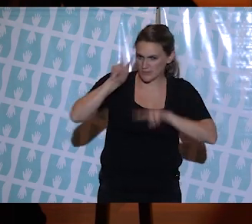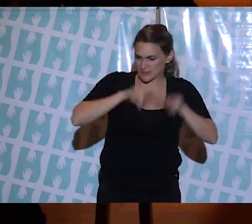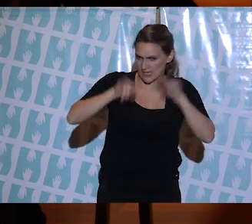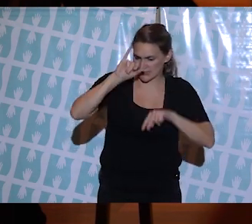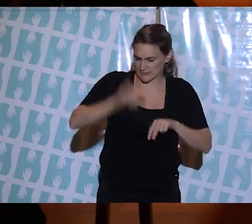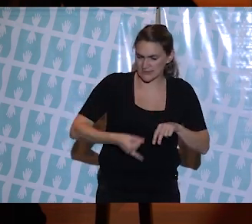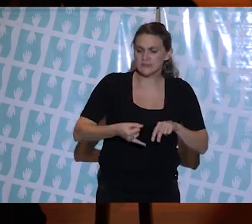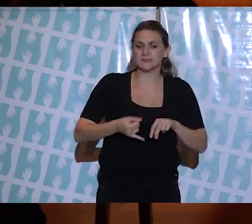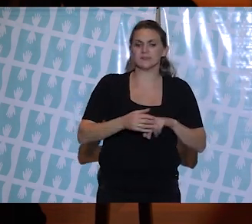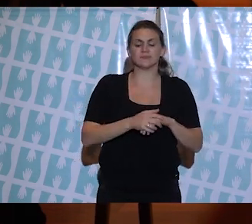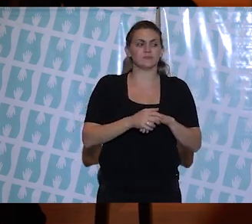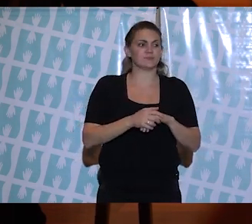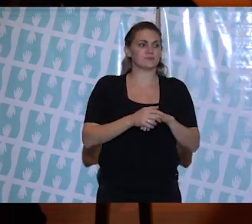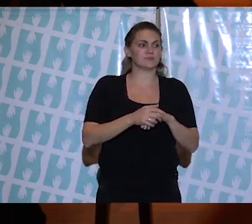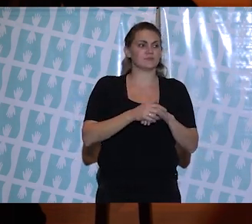varias